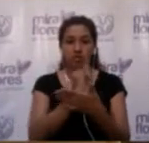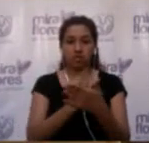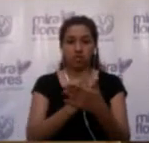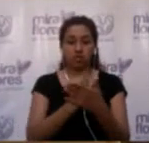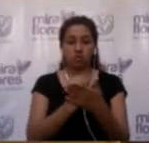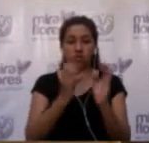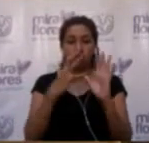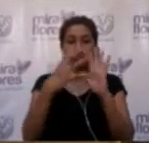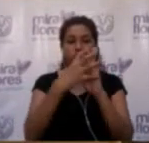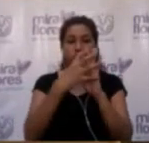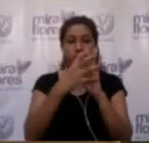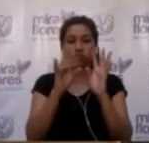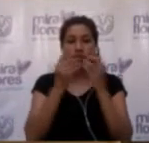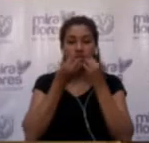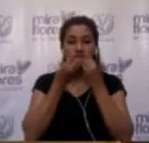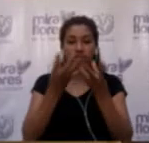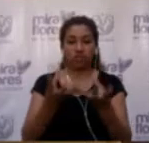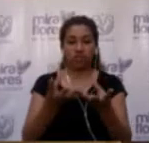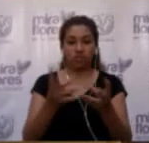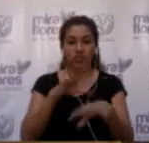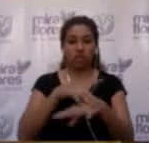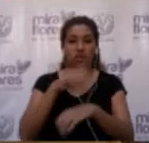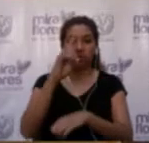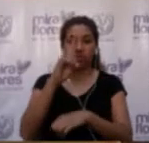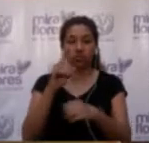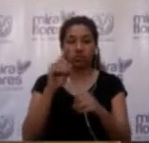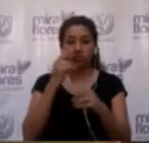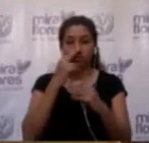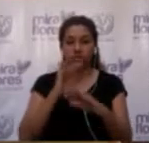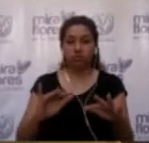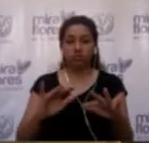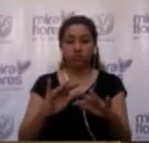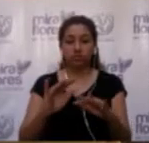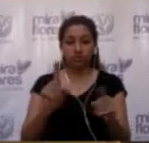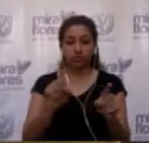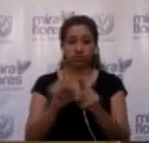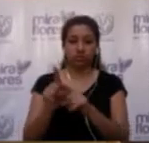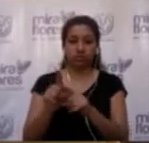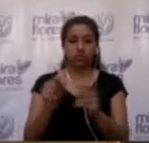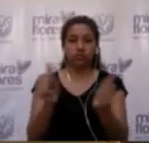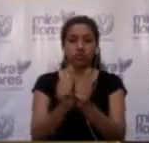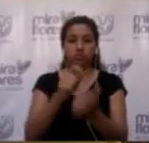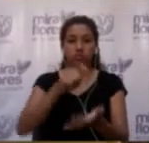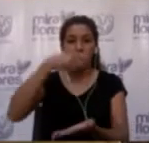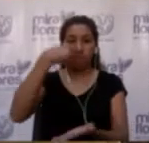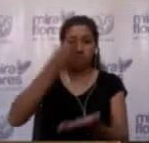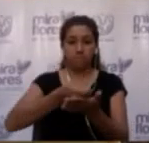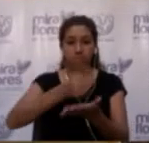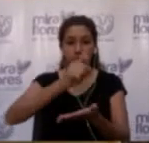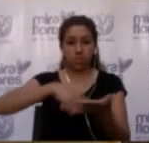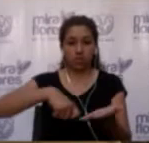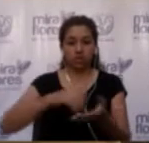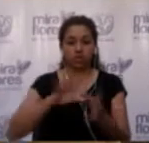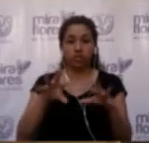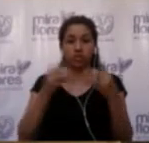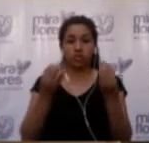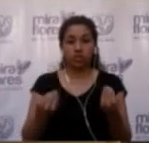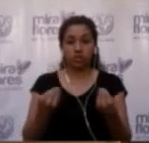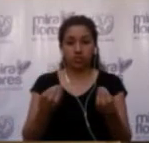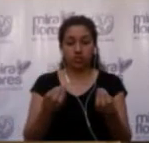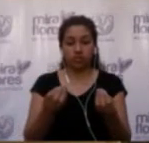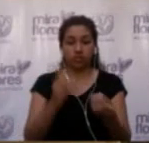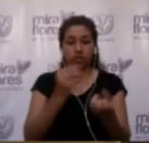informativos, que sean educativos y luego que sean con multa, ¿no? Porque no solamente se